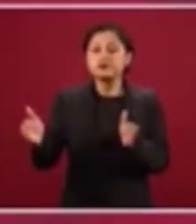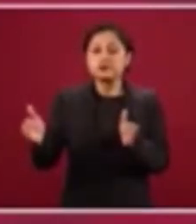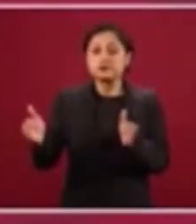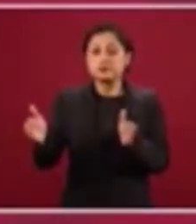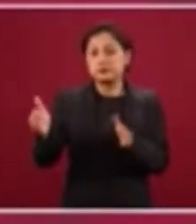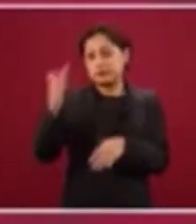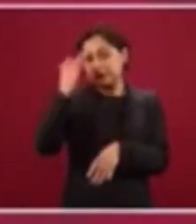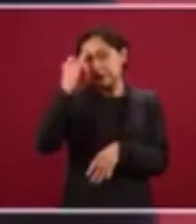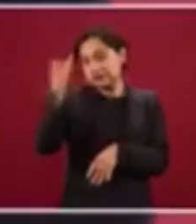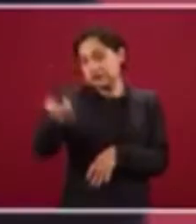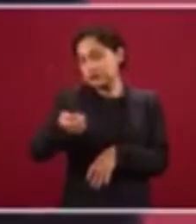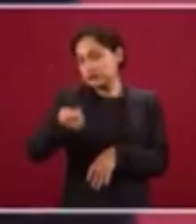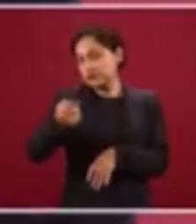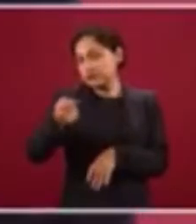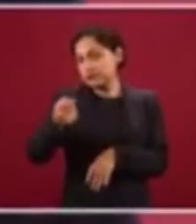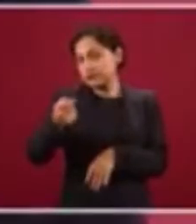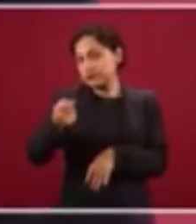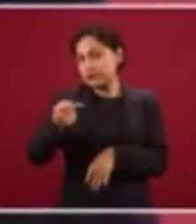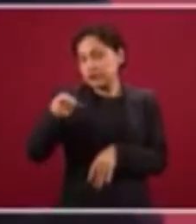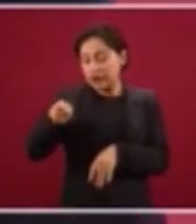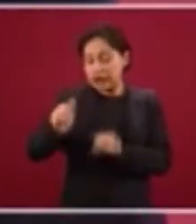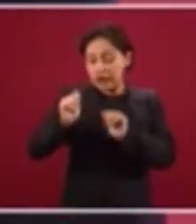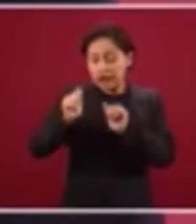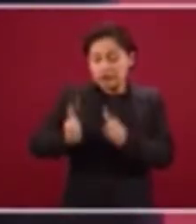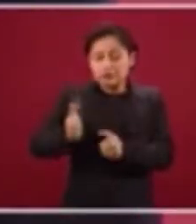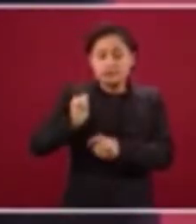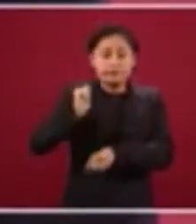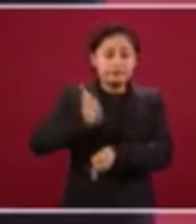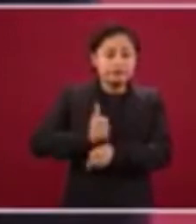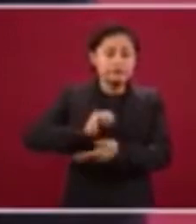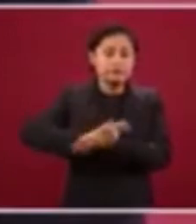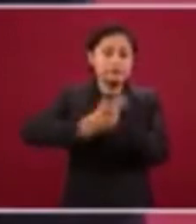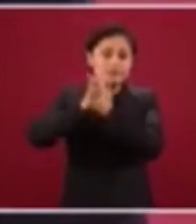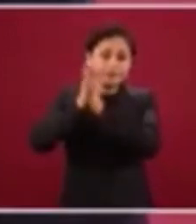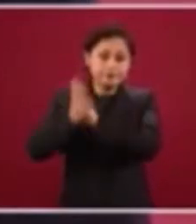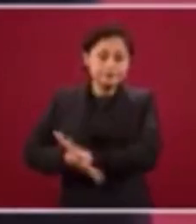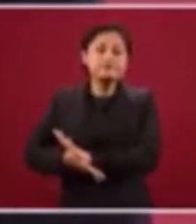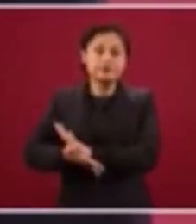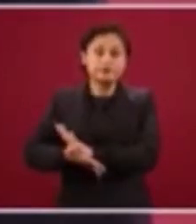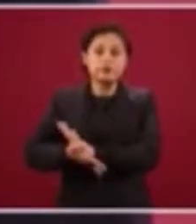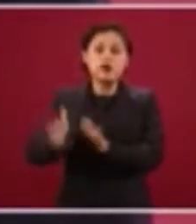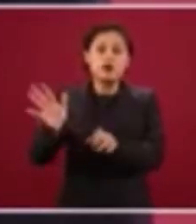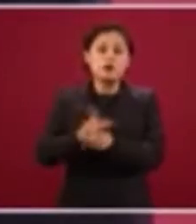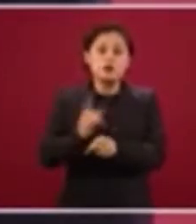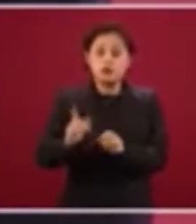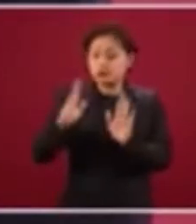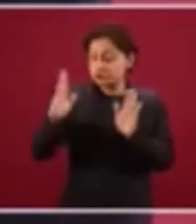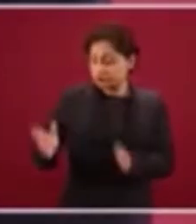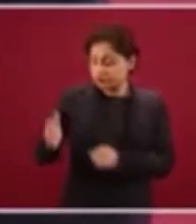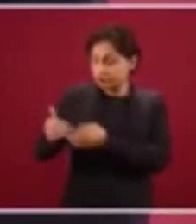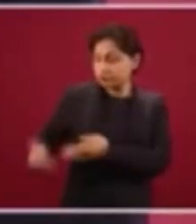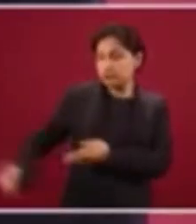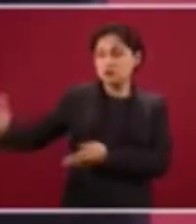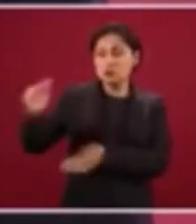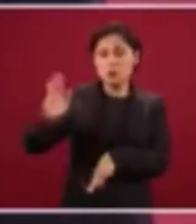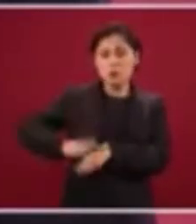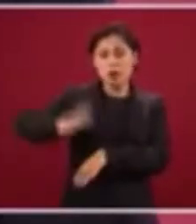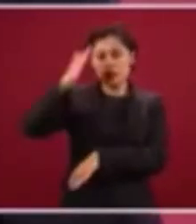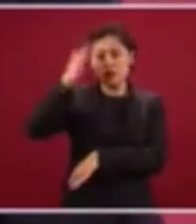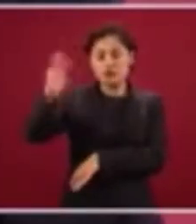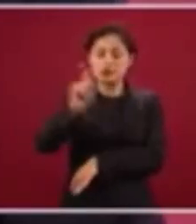a sentar las bases de la transformación del país, a que desterremos de México la